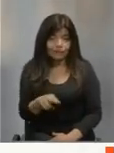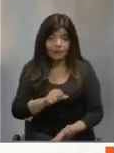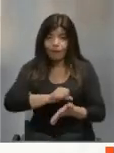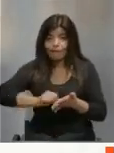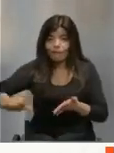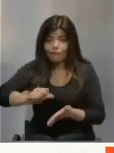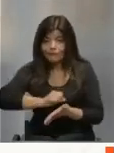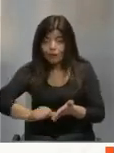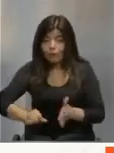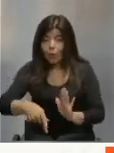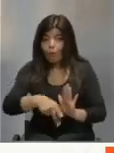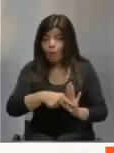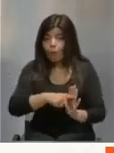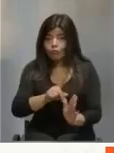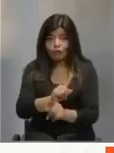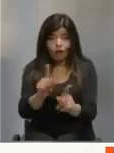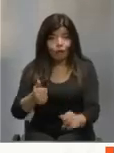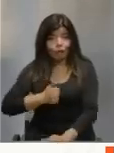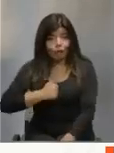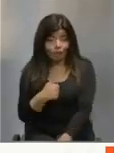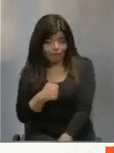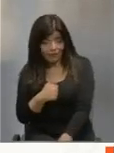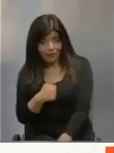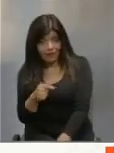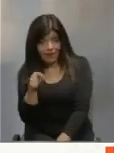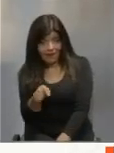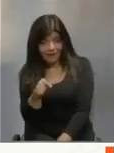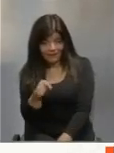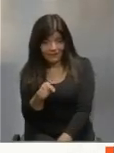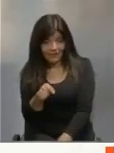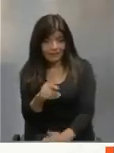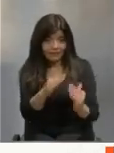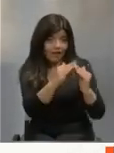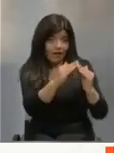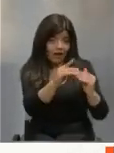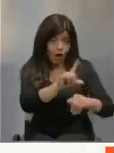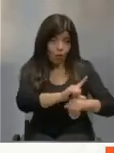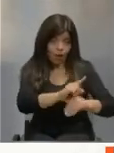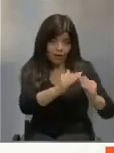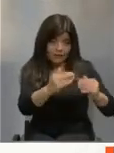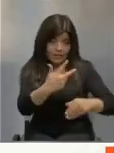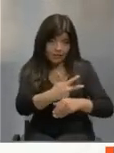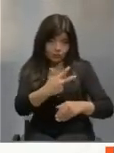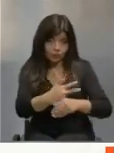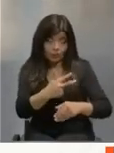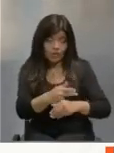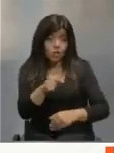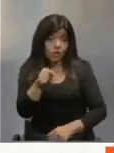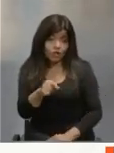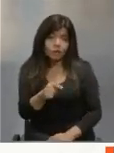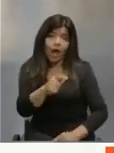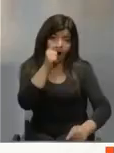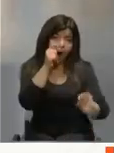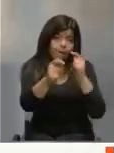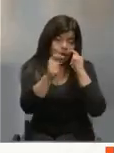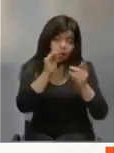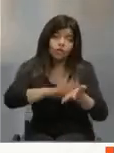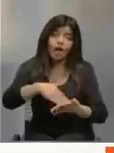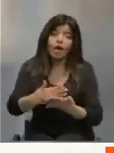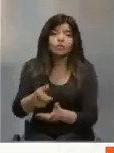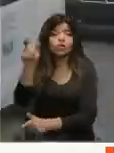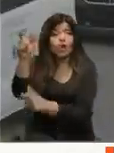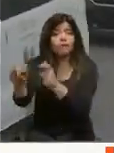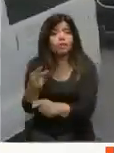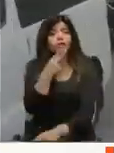infracciones a la normativa sanitaria que ha tenido este establecimiento y que ha puesto en riesgo la salud de las personas que